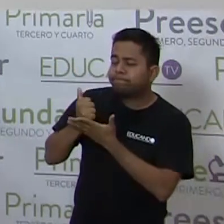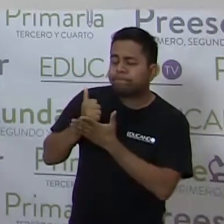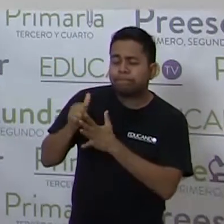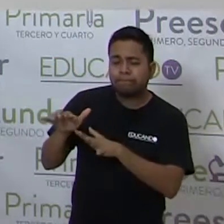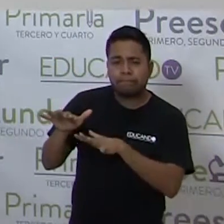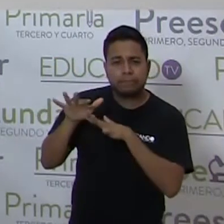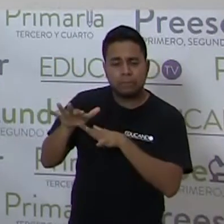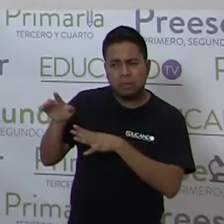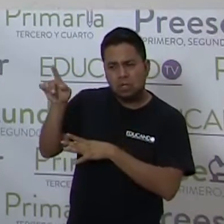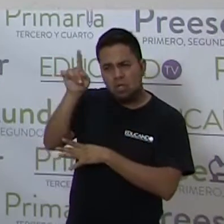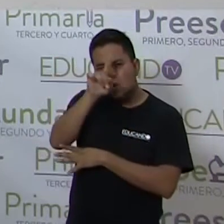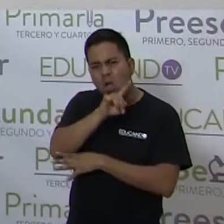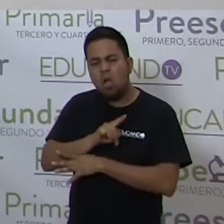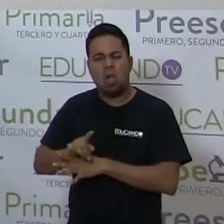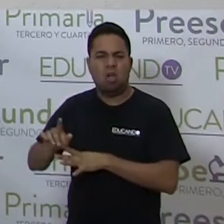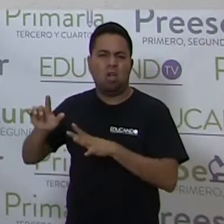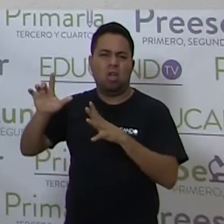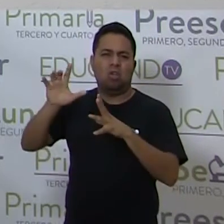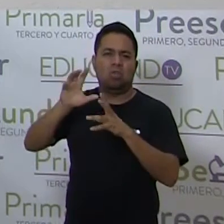Todo era oscuro.